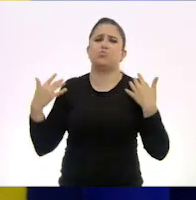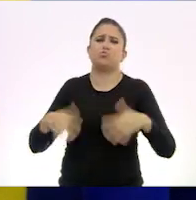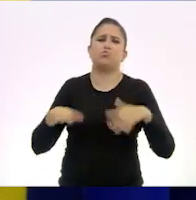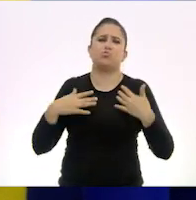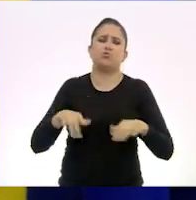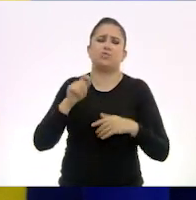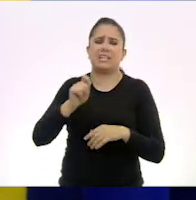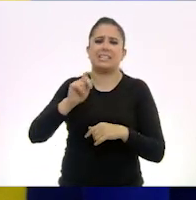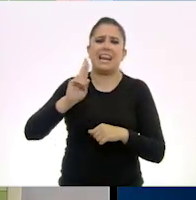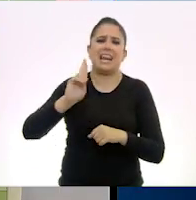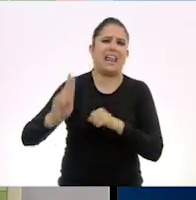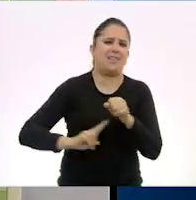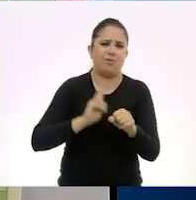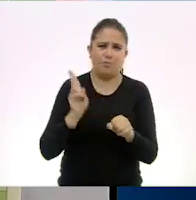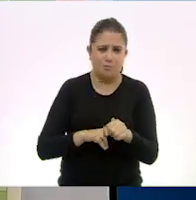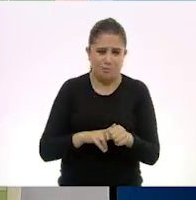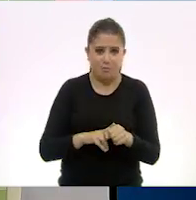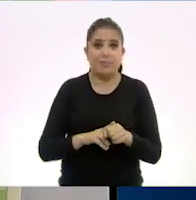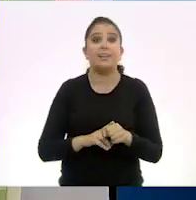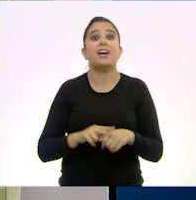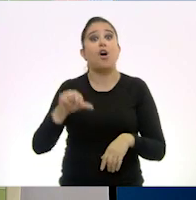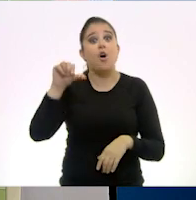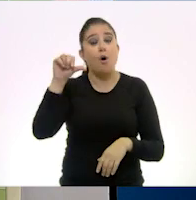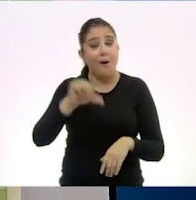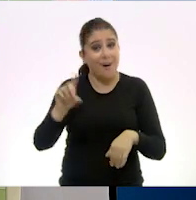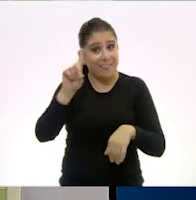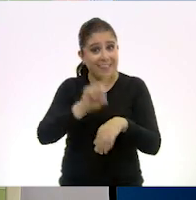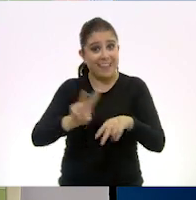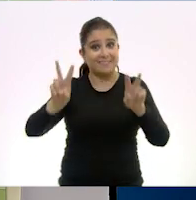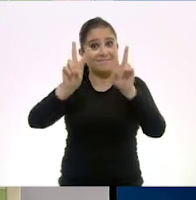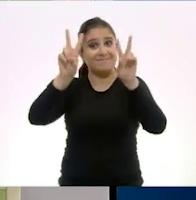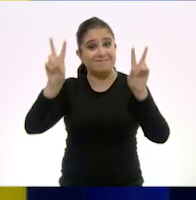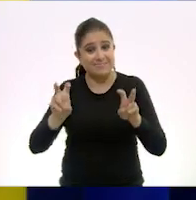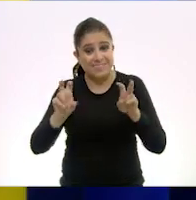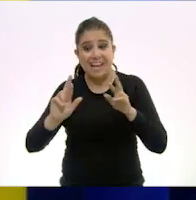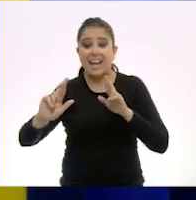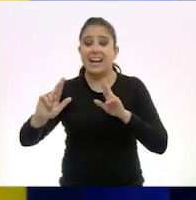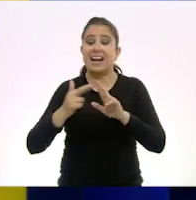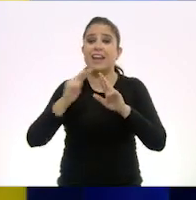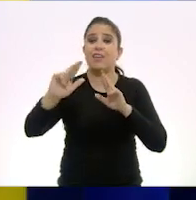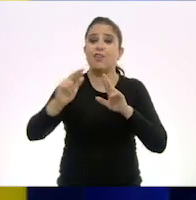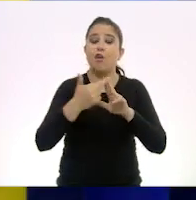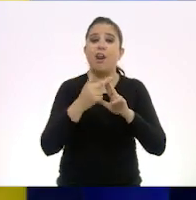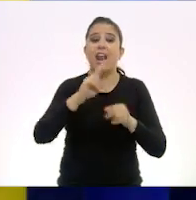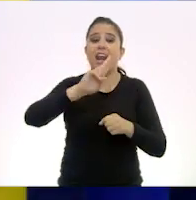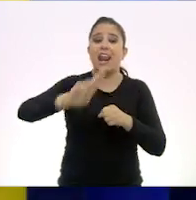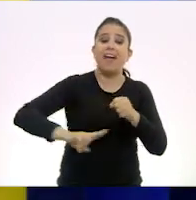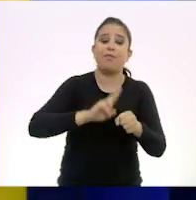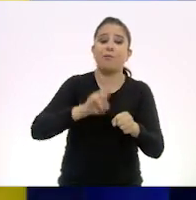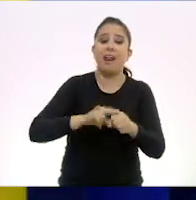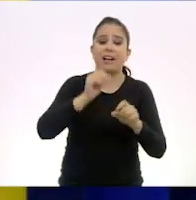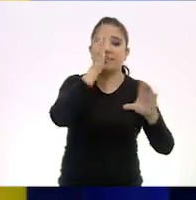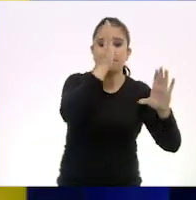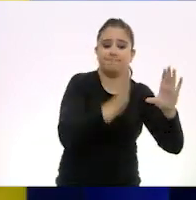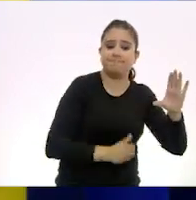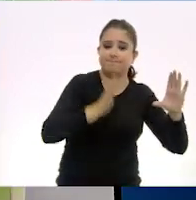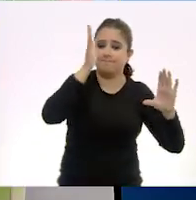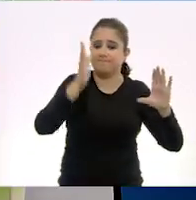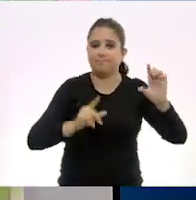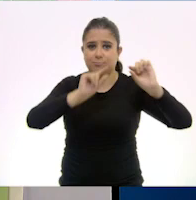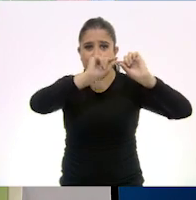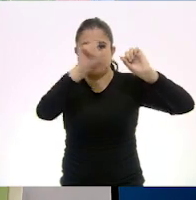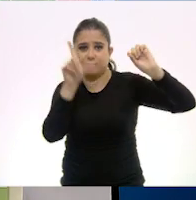como naturaleza. Y hoy veremos las regiones naturales en que se divide nuestro país.